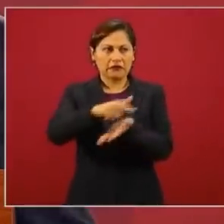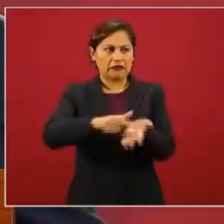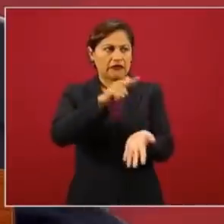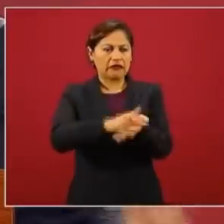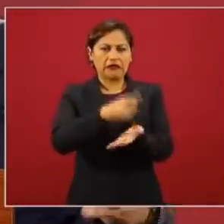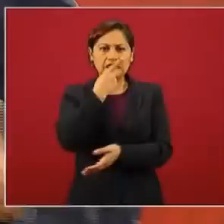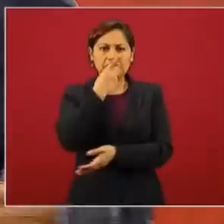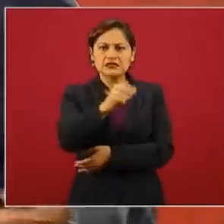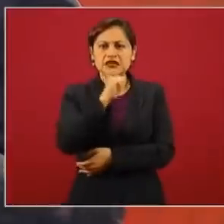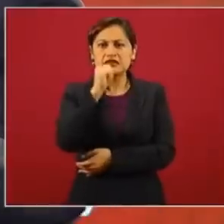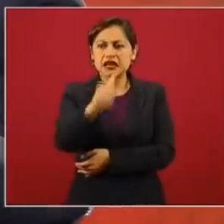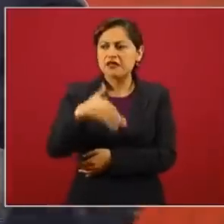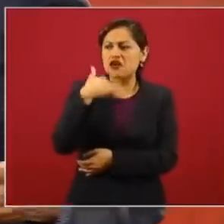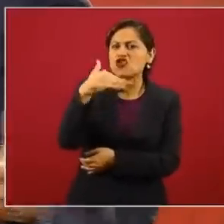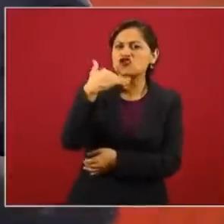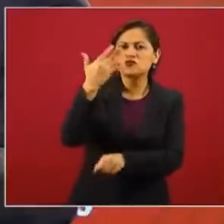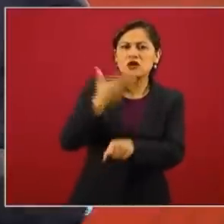Y están